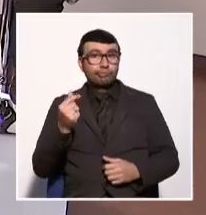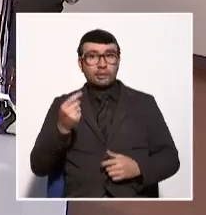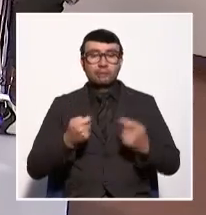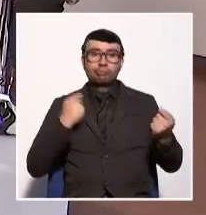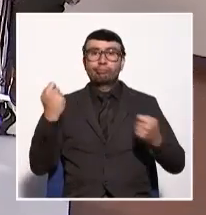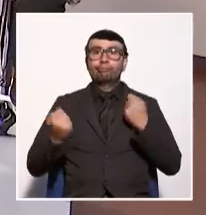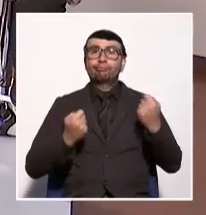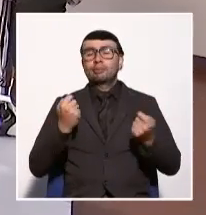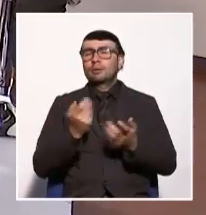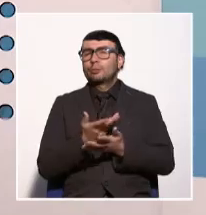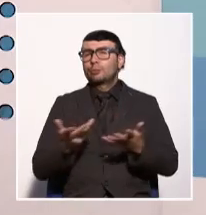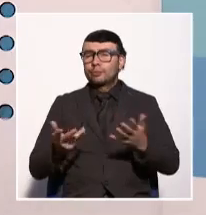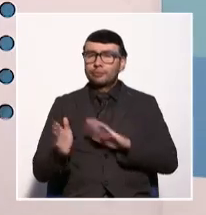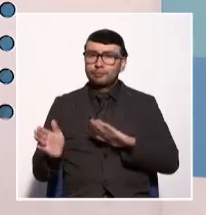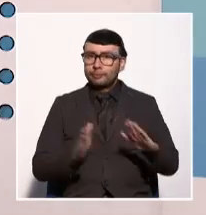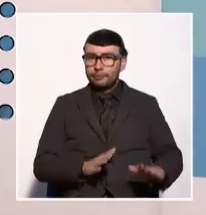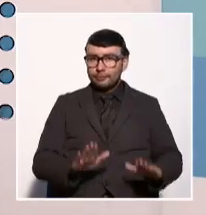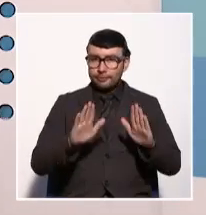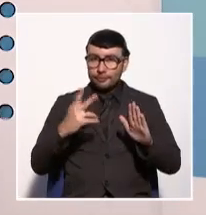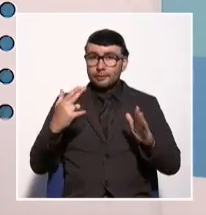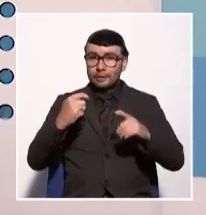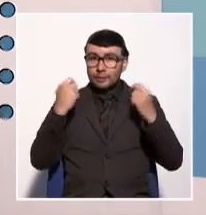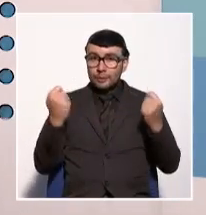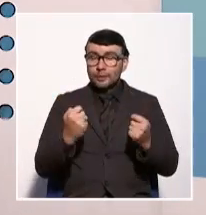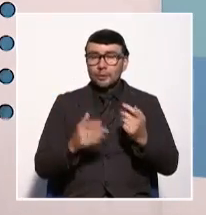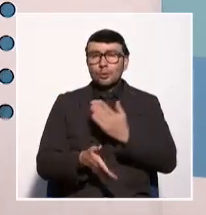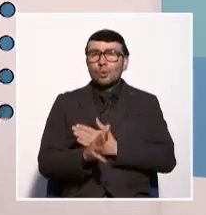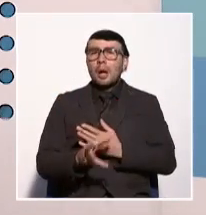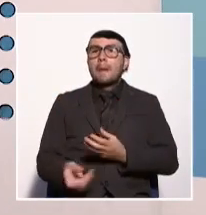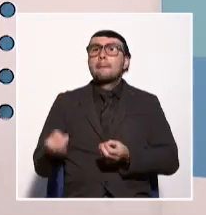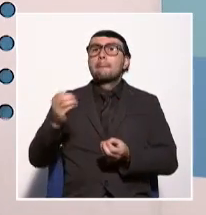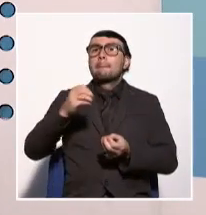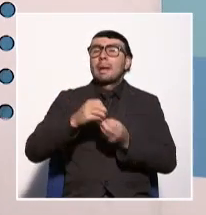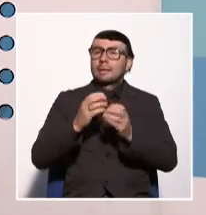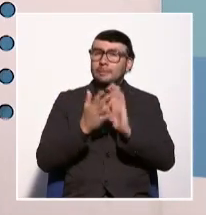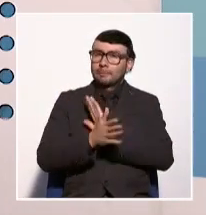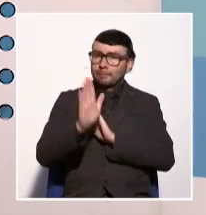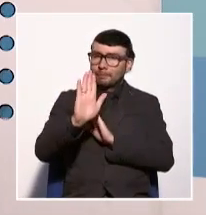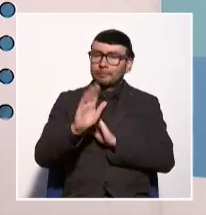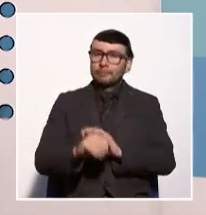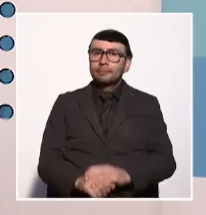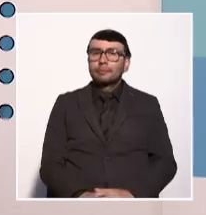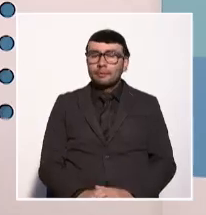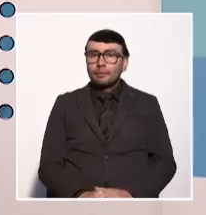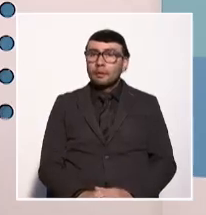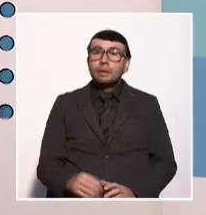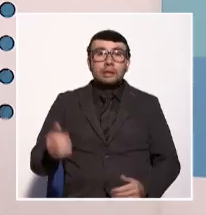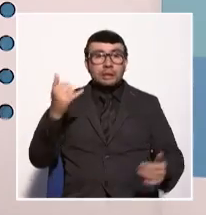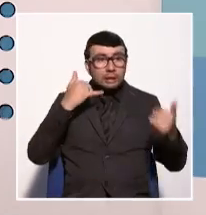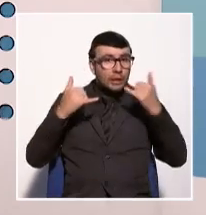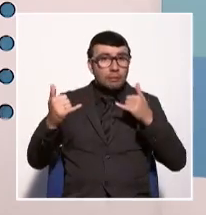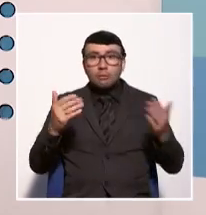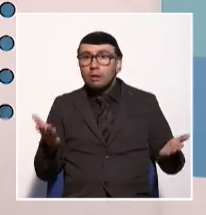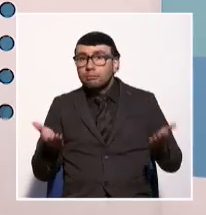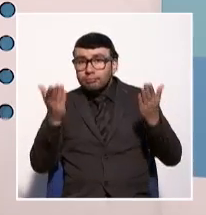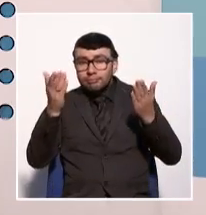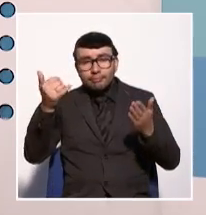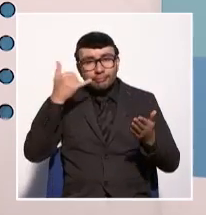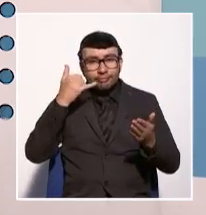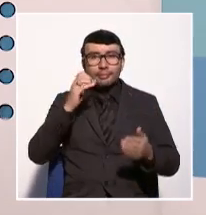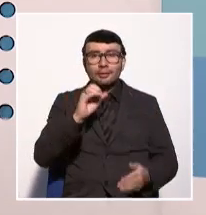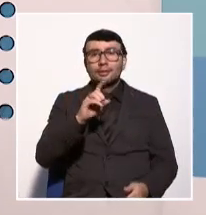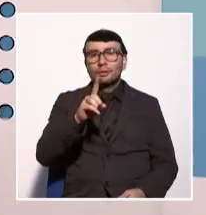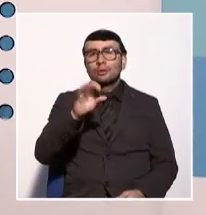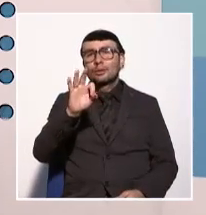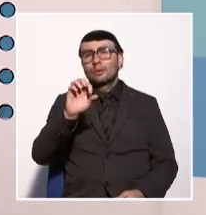10 vamos a este pequeño corto de comerciales y ya regresamos con más en conexión vital con llamadas de ustedes línea gratis 0 18 mil 127